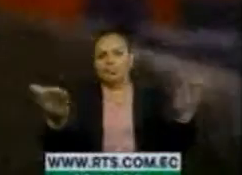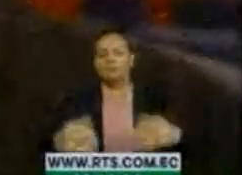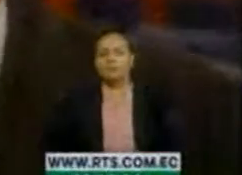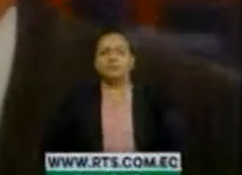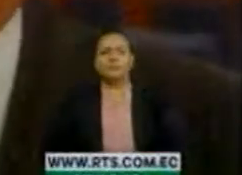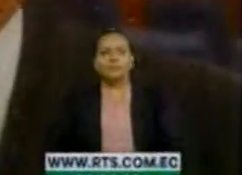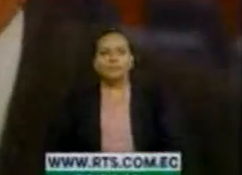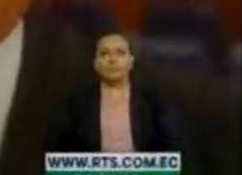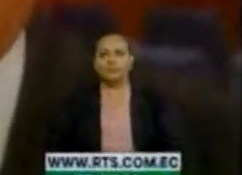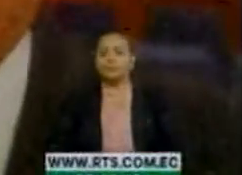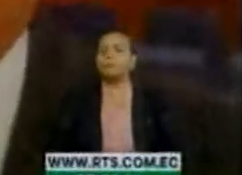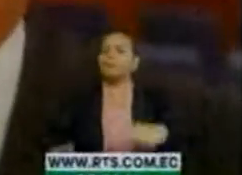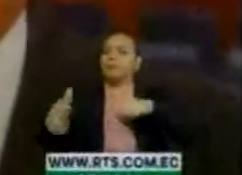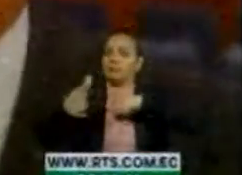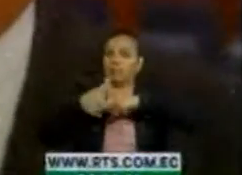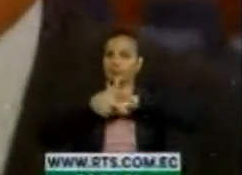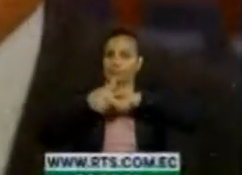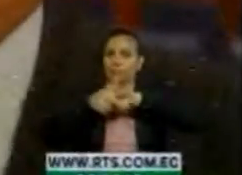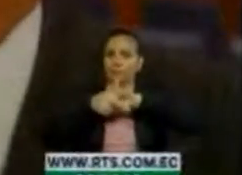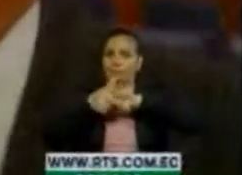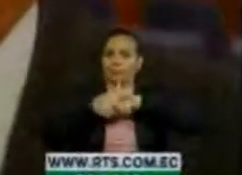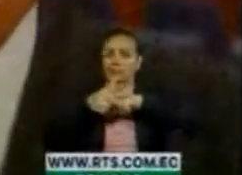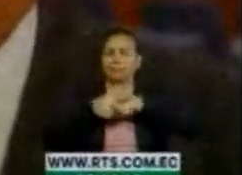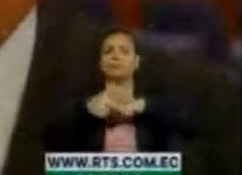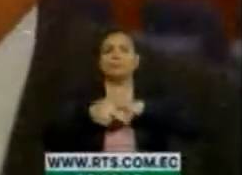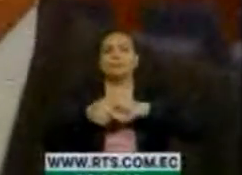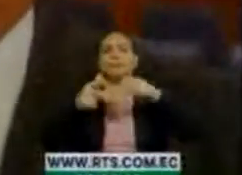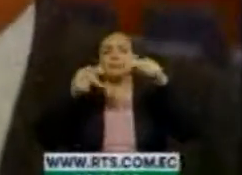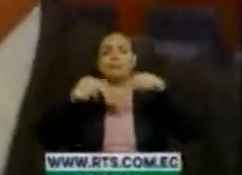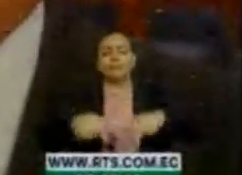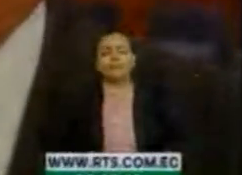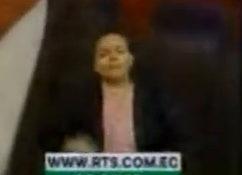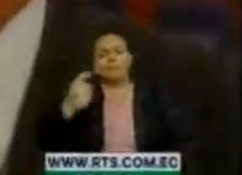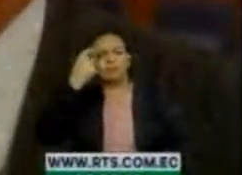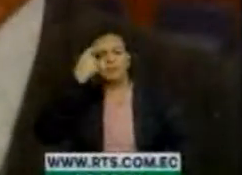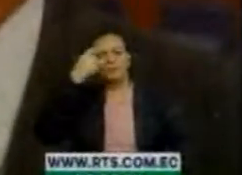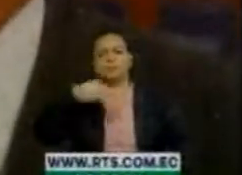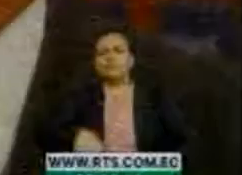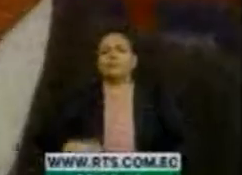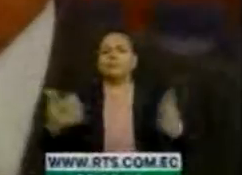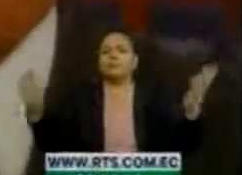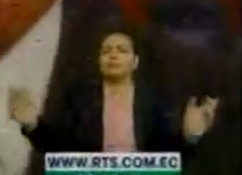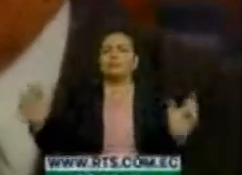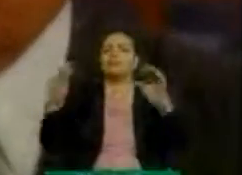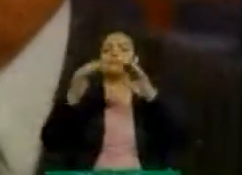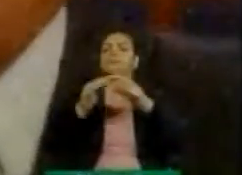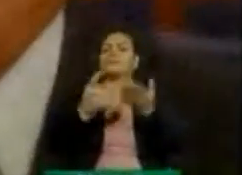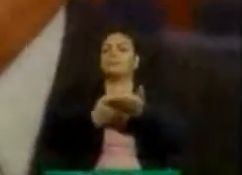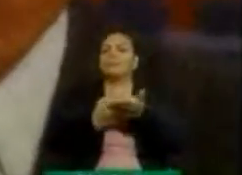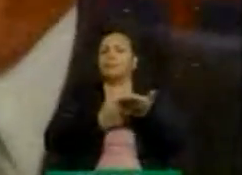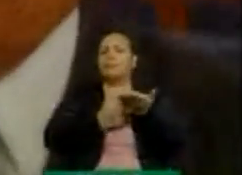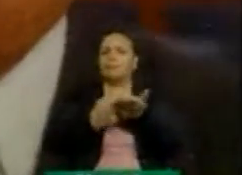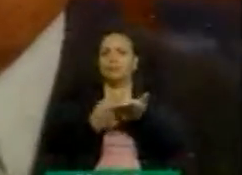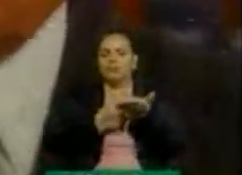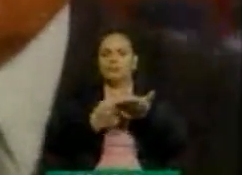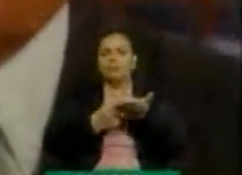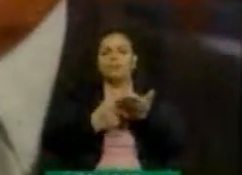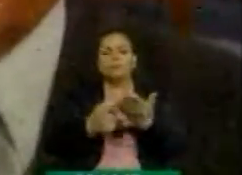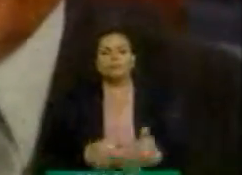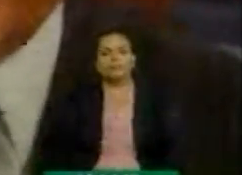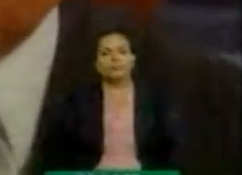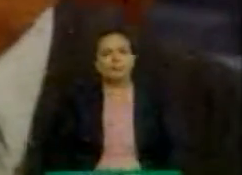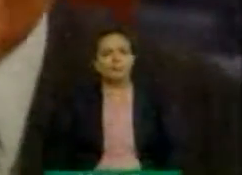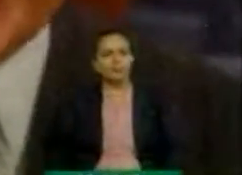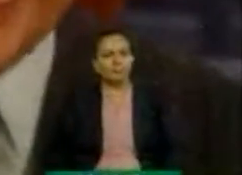guatemala va a sostener en el marco de esta cumbre iberoamericana de jefes de estado una reunión con